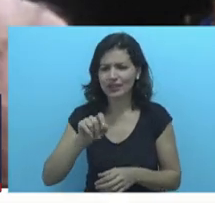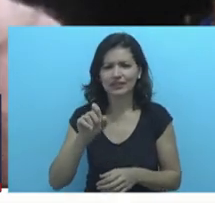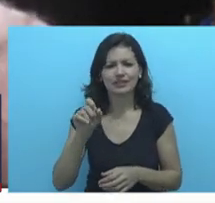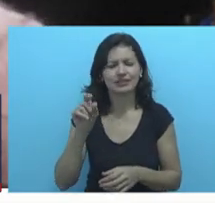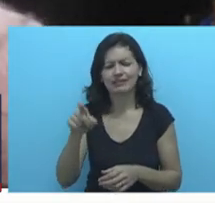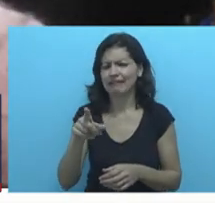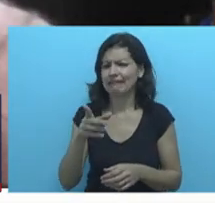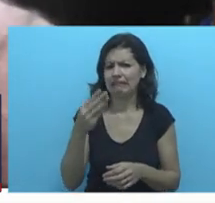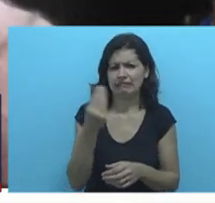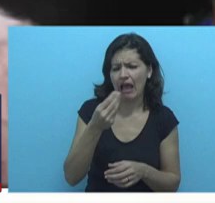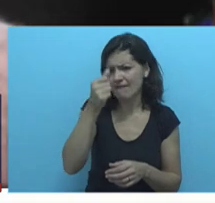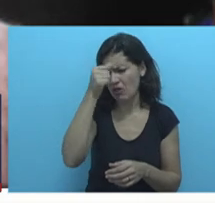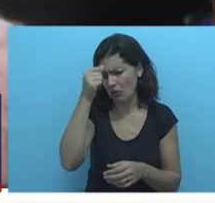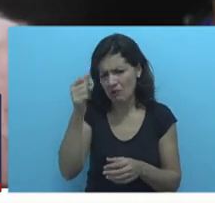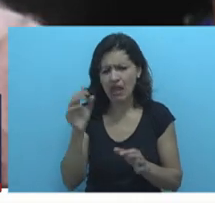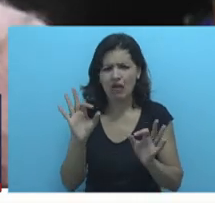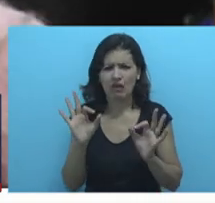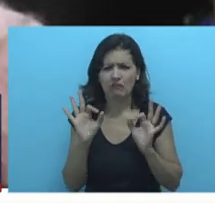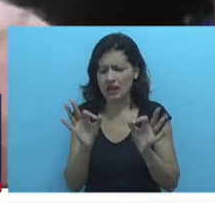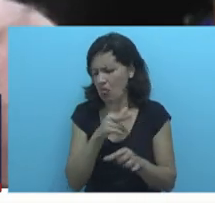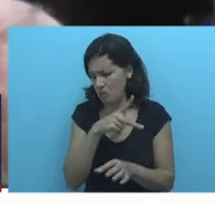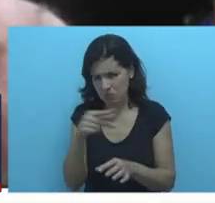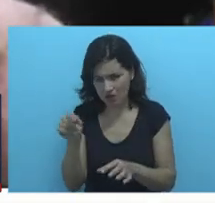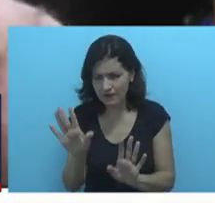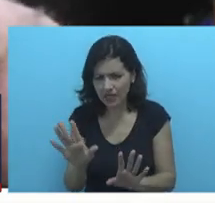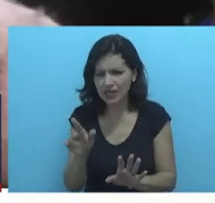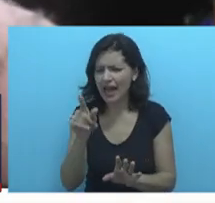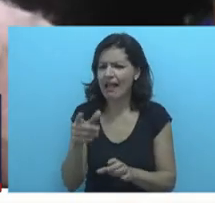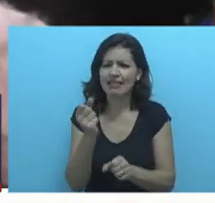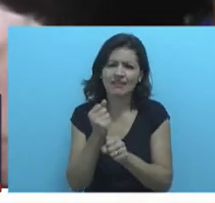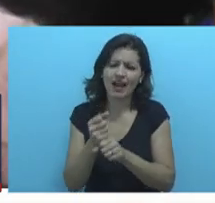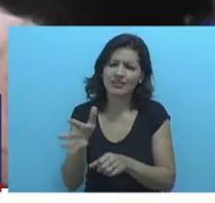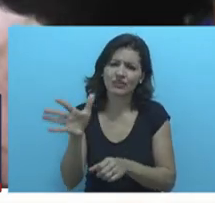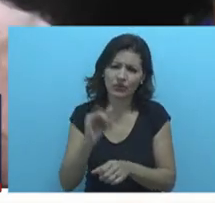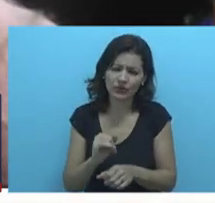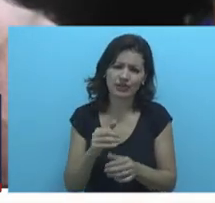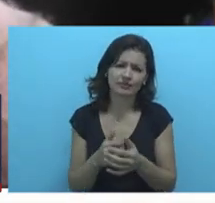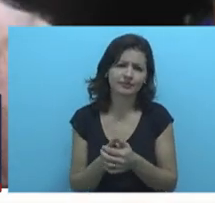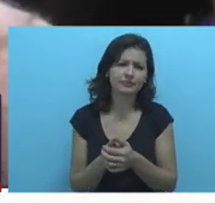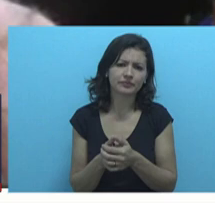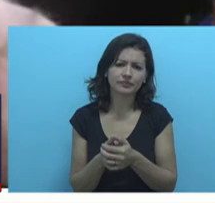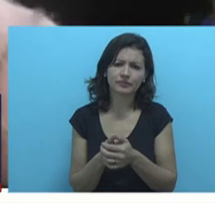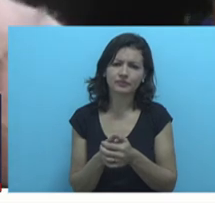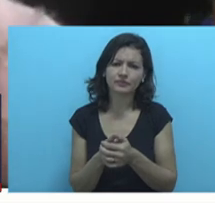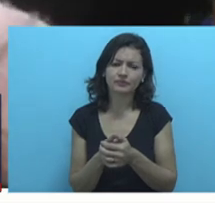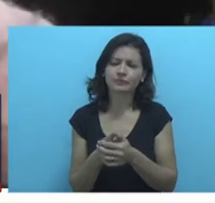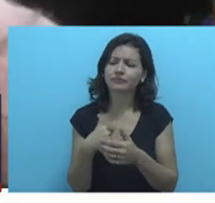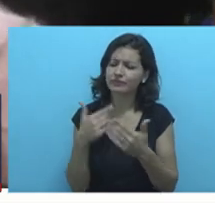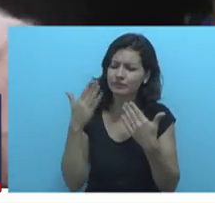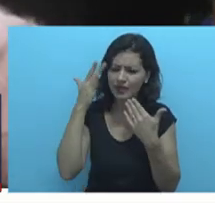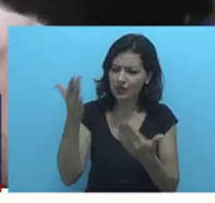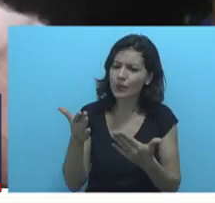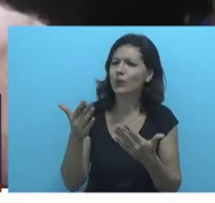fines de semana ni feriados. Quiero también enviar un gran saludo a todos los compañeros y